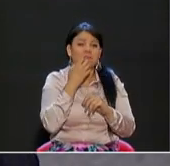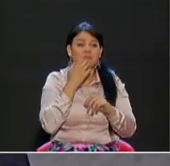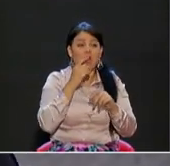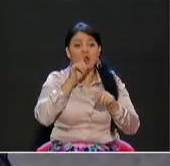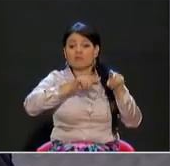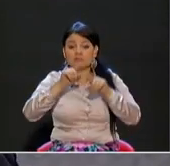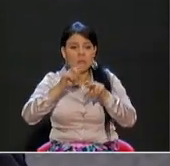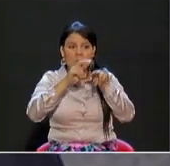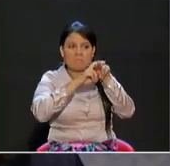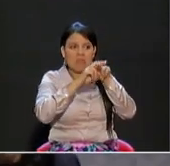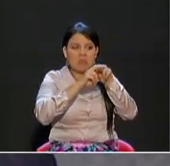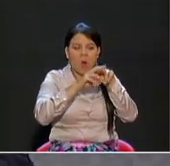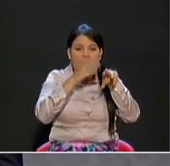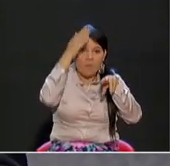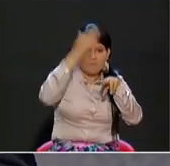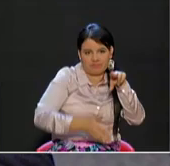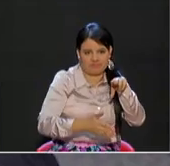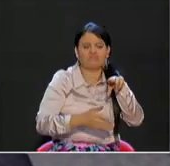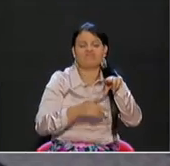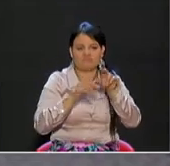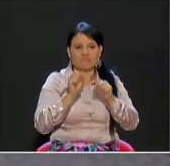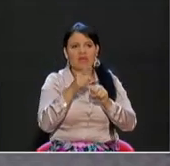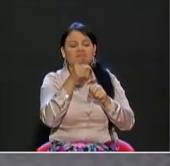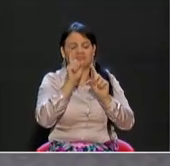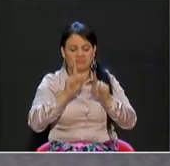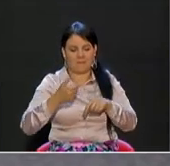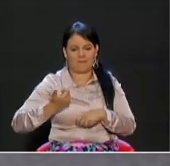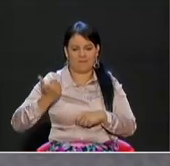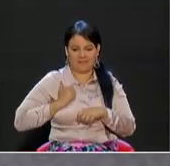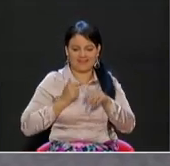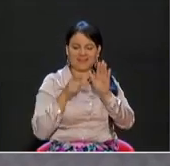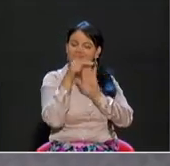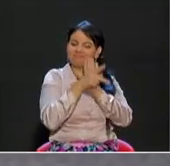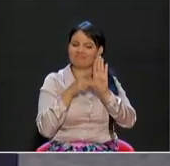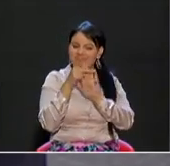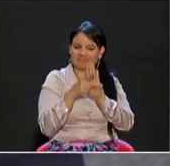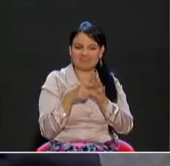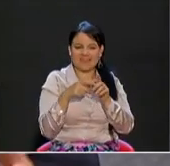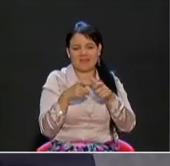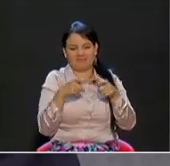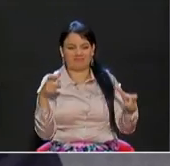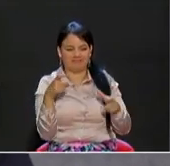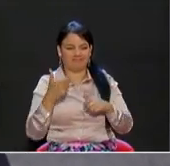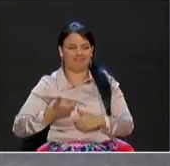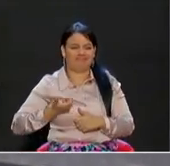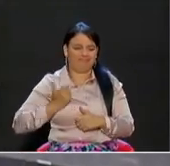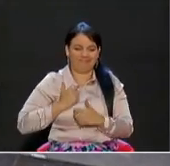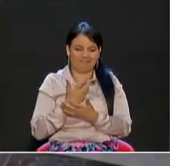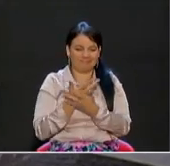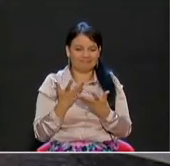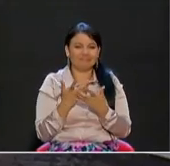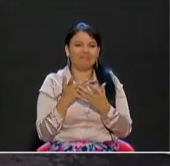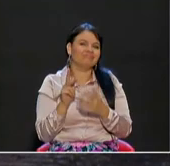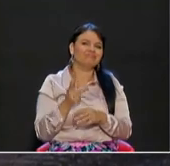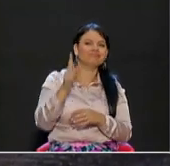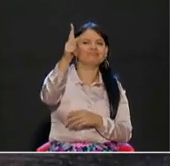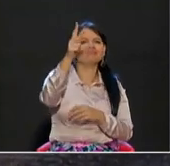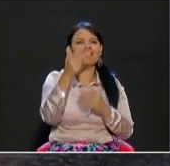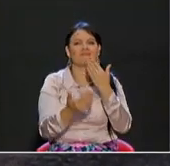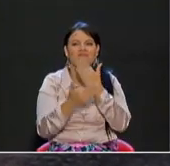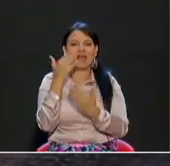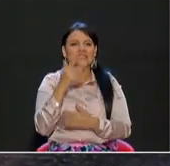lo puedan hacer de propiciar el crecimiento de la región hacia estas otros otros lados del área metropolitana